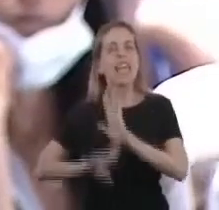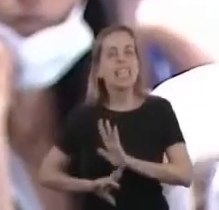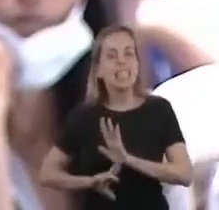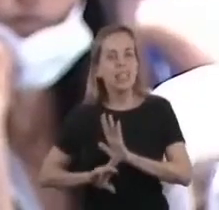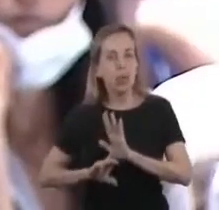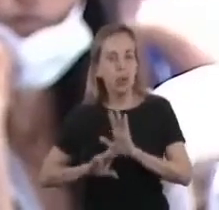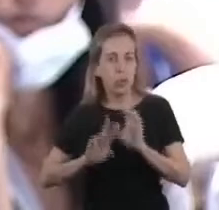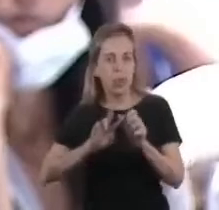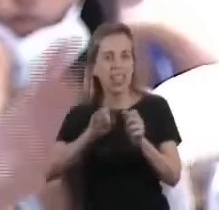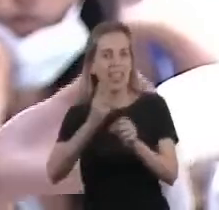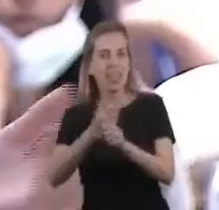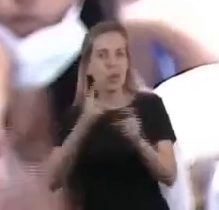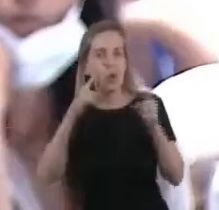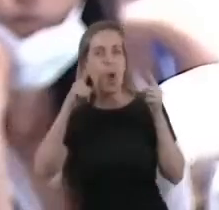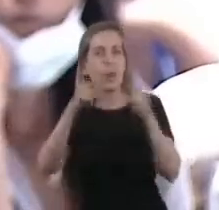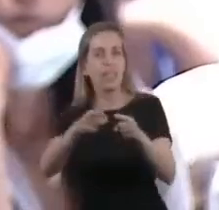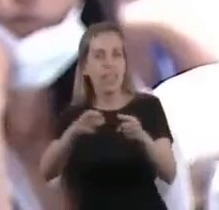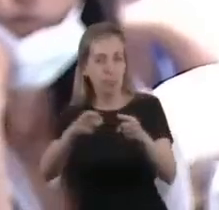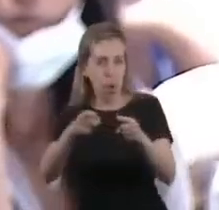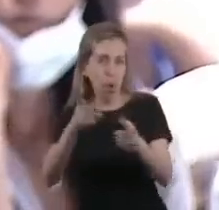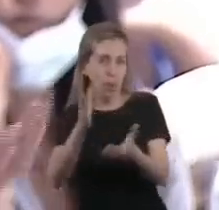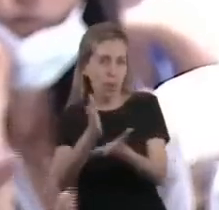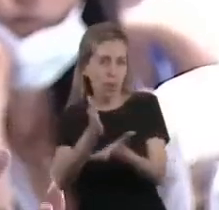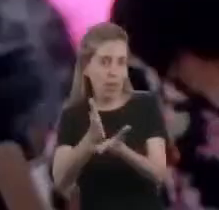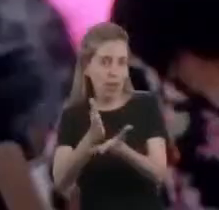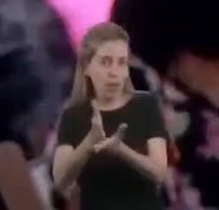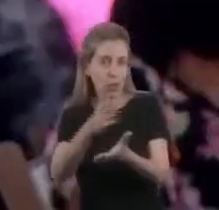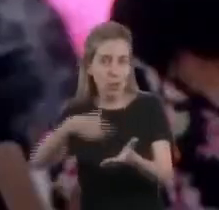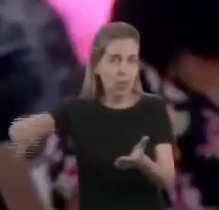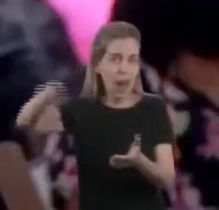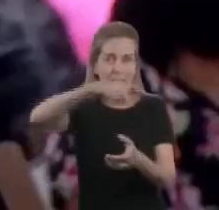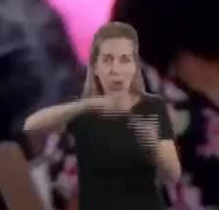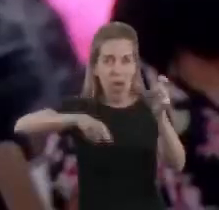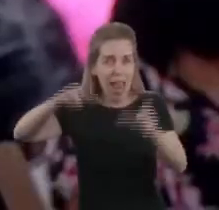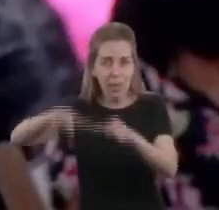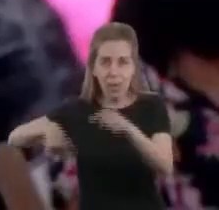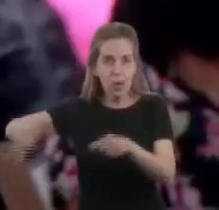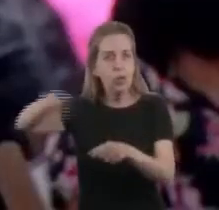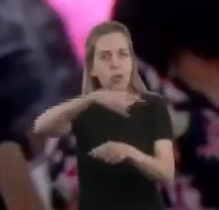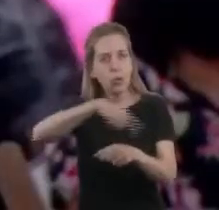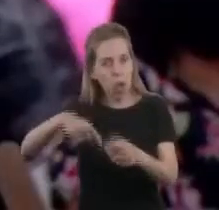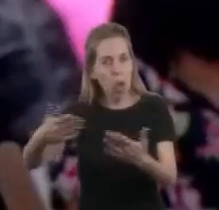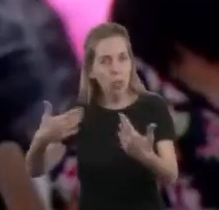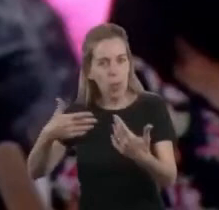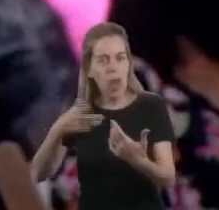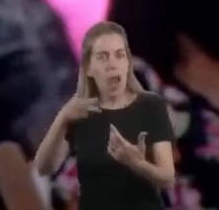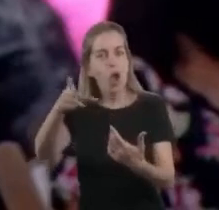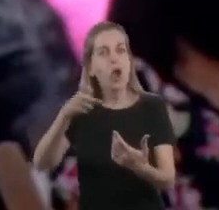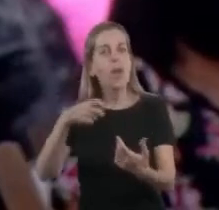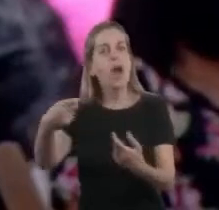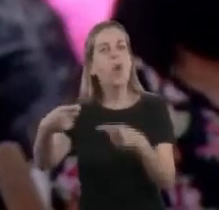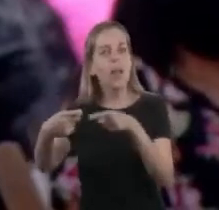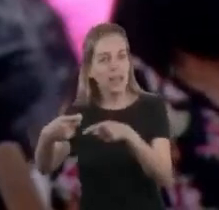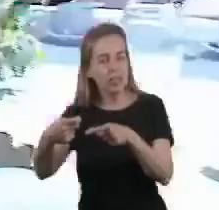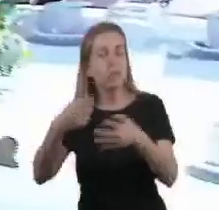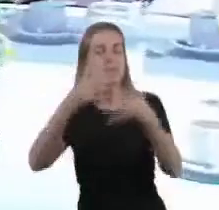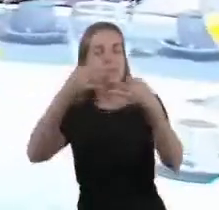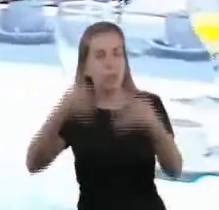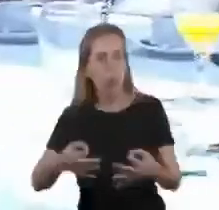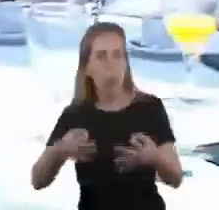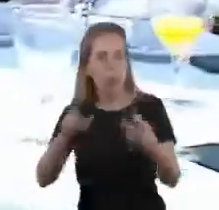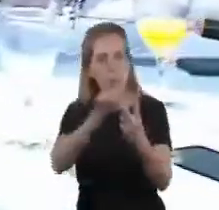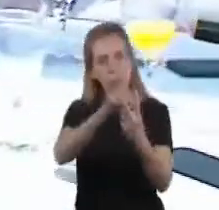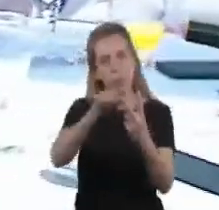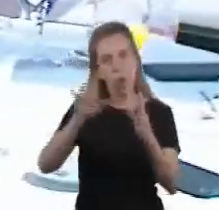de universalizar el derecho a la jubilación, de que todos pudieran tener jubilación, también lo cumplimos. Pero lo cumplimos con